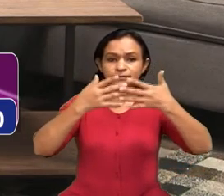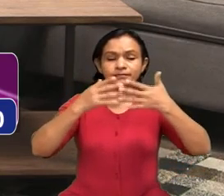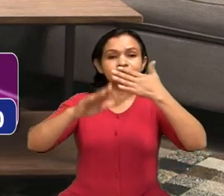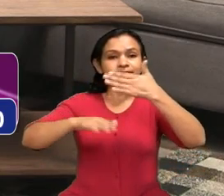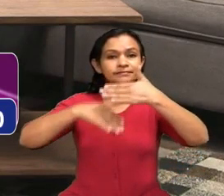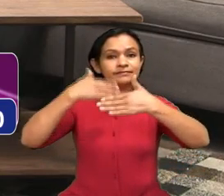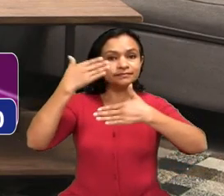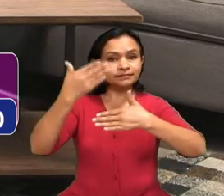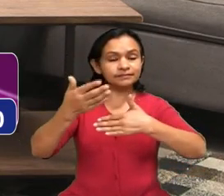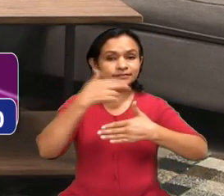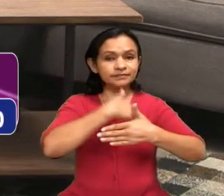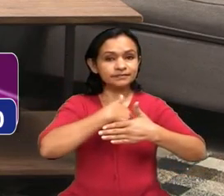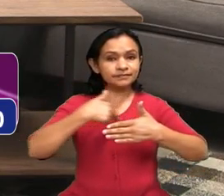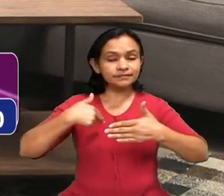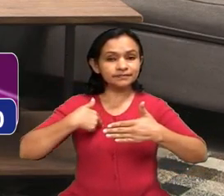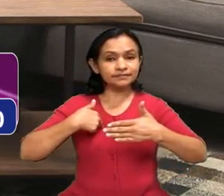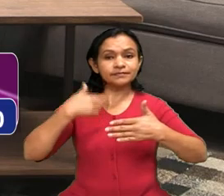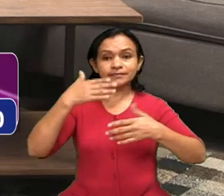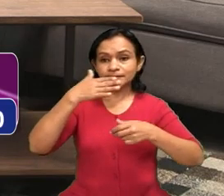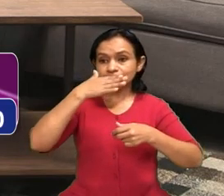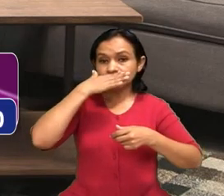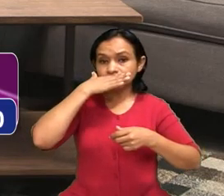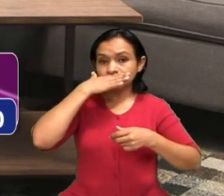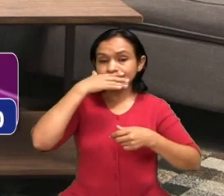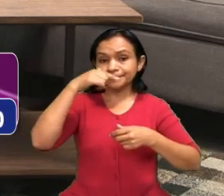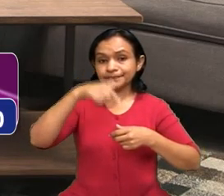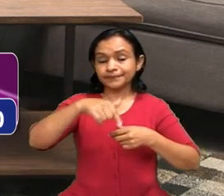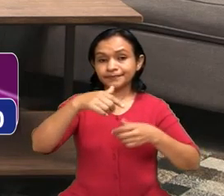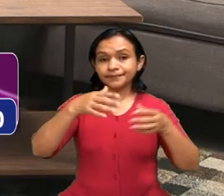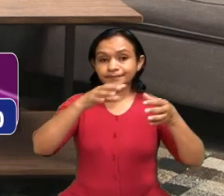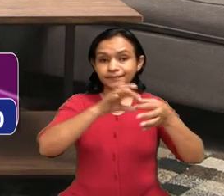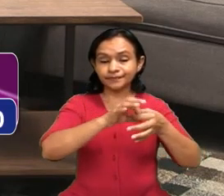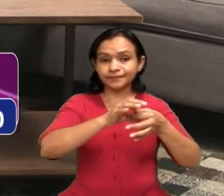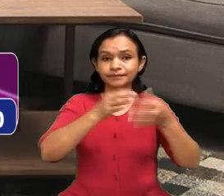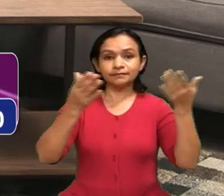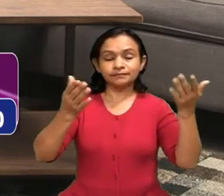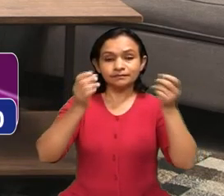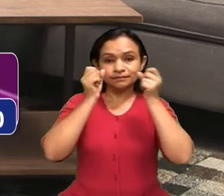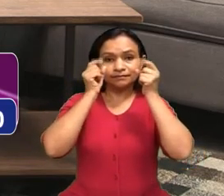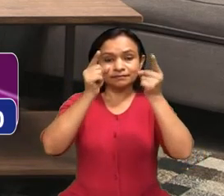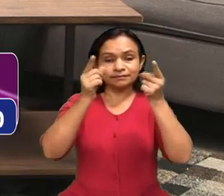sus estancias en la Revolución Mexicana. Y a la casualidad que